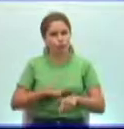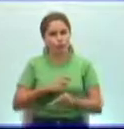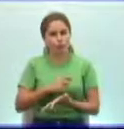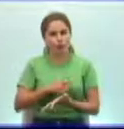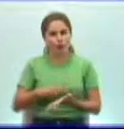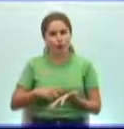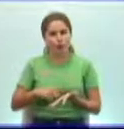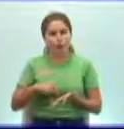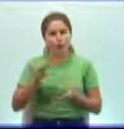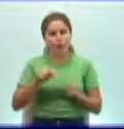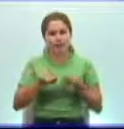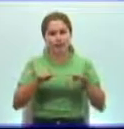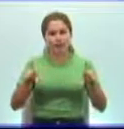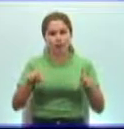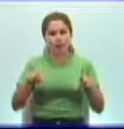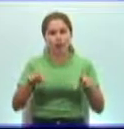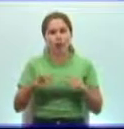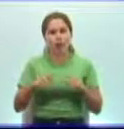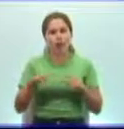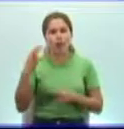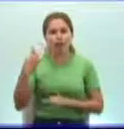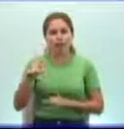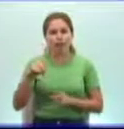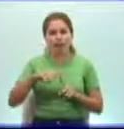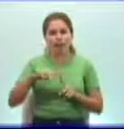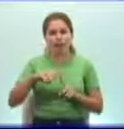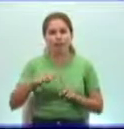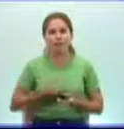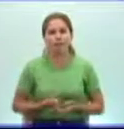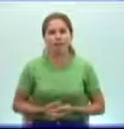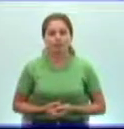nota del concepto, la expresión y el estudio independiente.